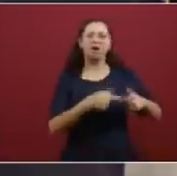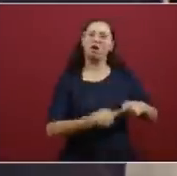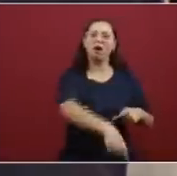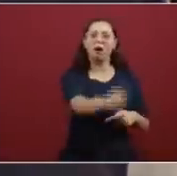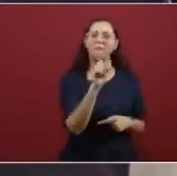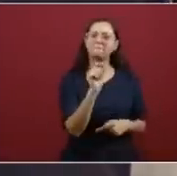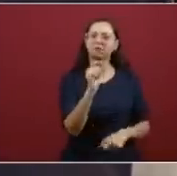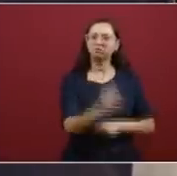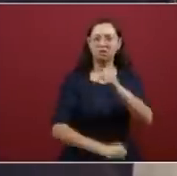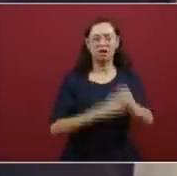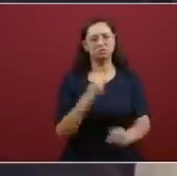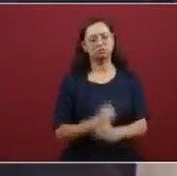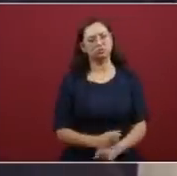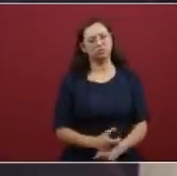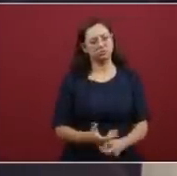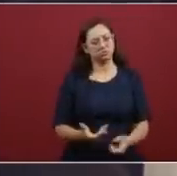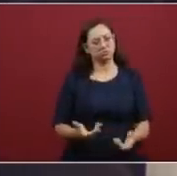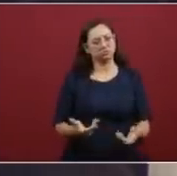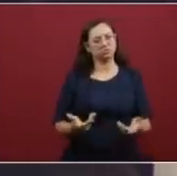Entonces,